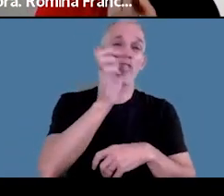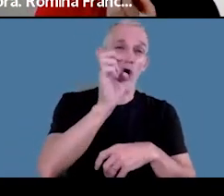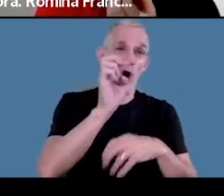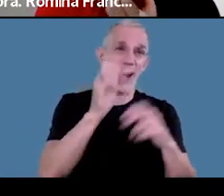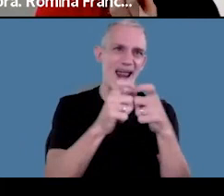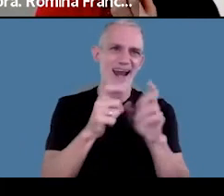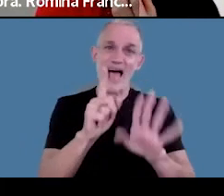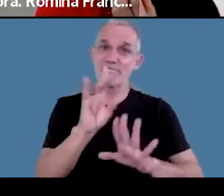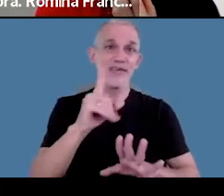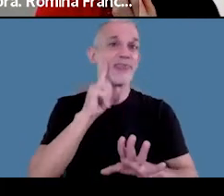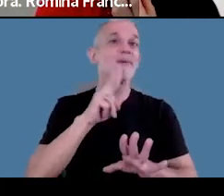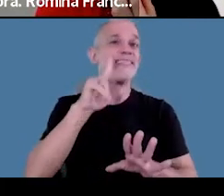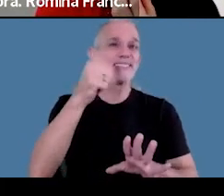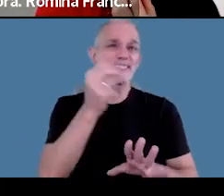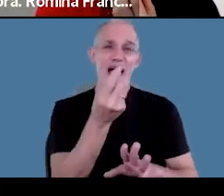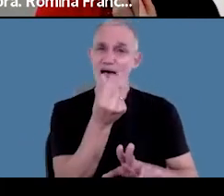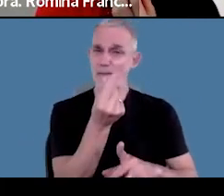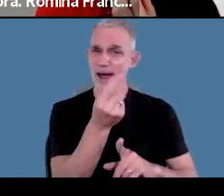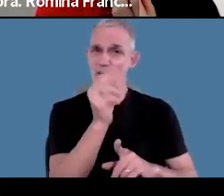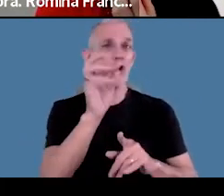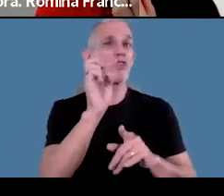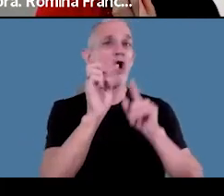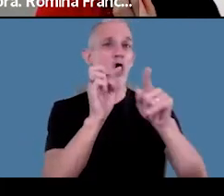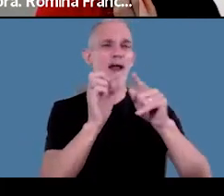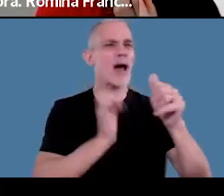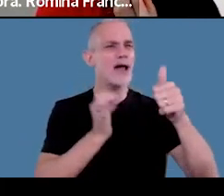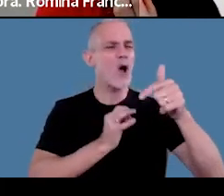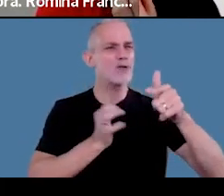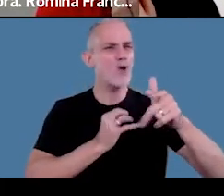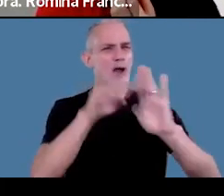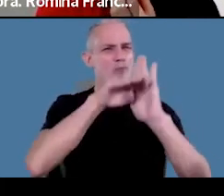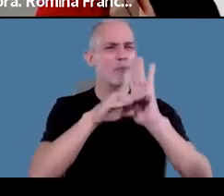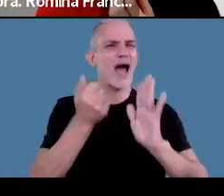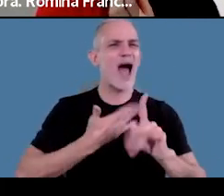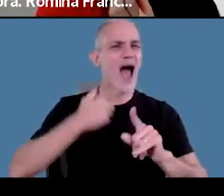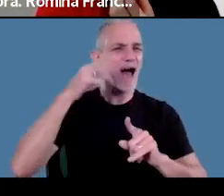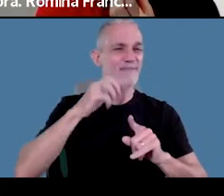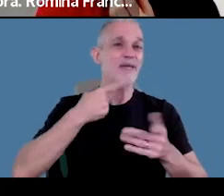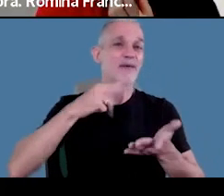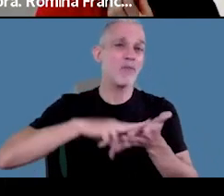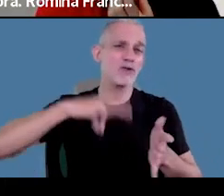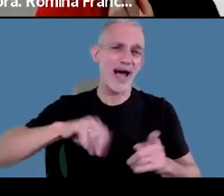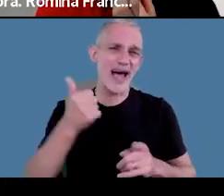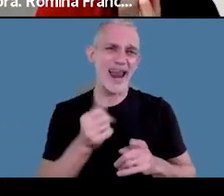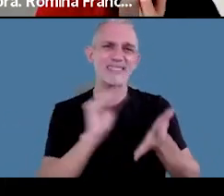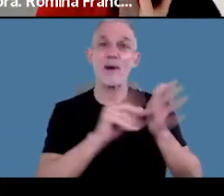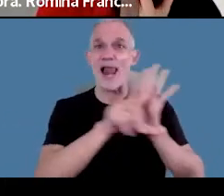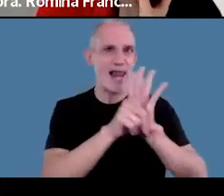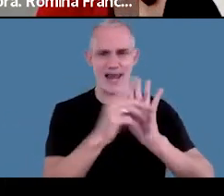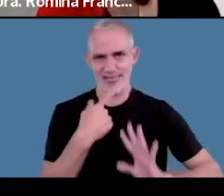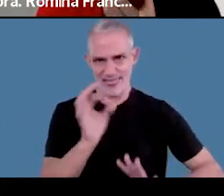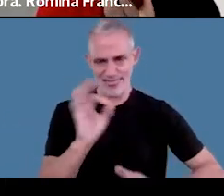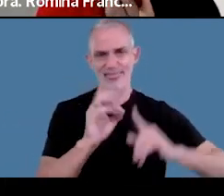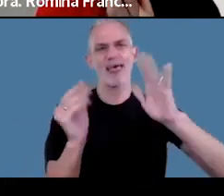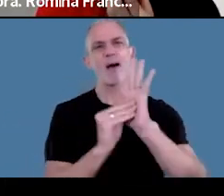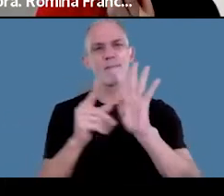los dicen nuestras normas de evaluación de AFIP todos los años para impuesto a las ganancias. No lo dicen ni la ley, ni lo dice tampoco